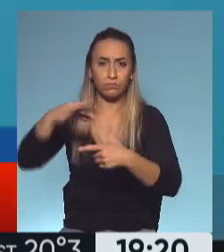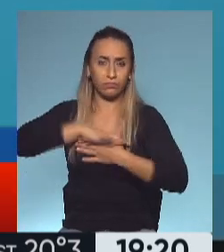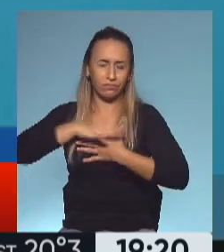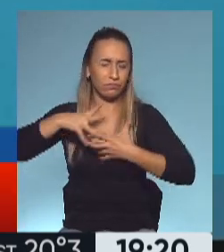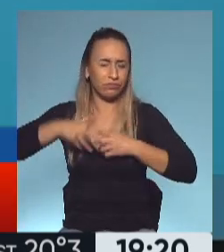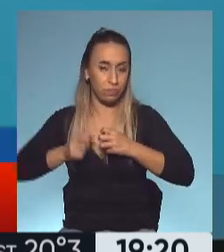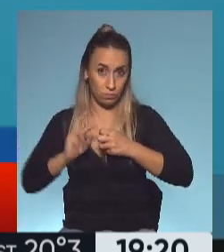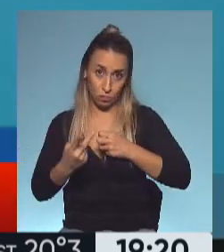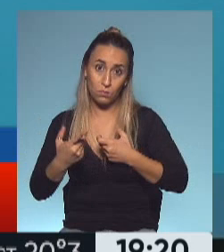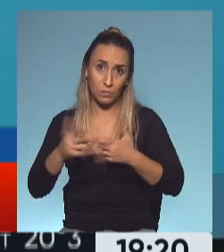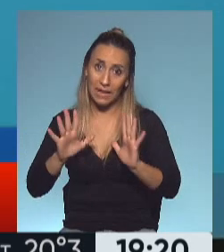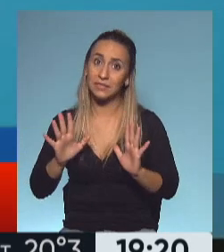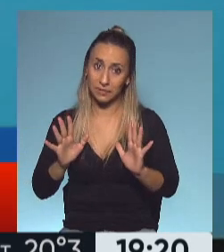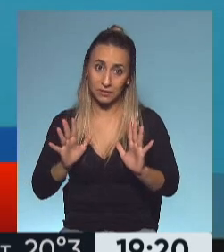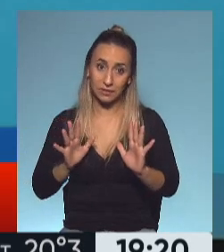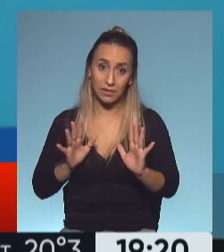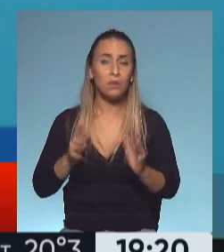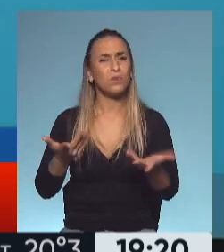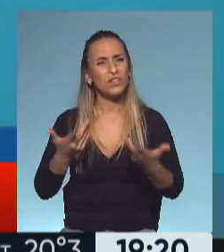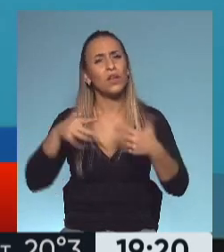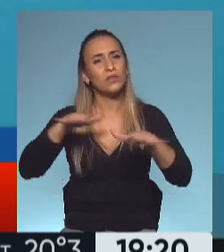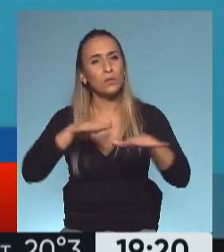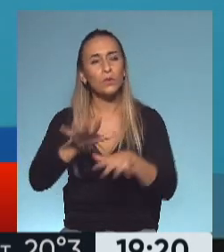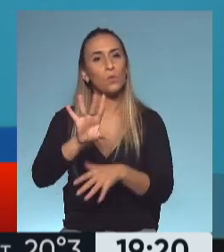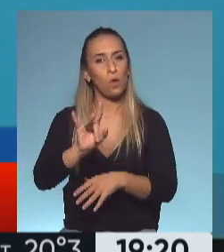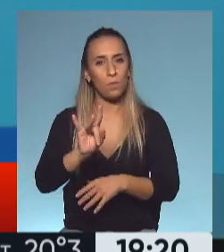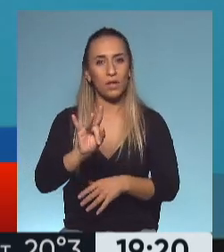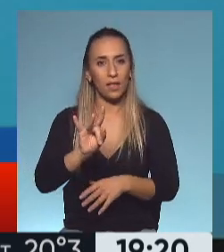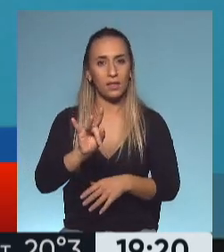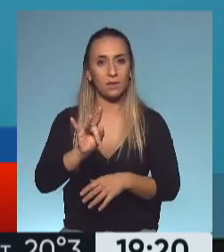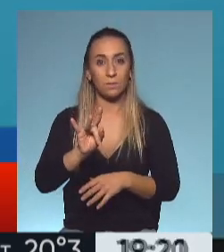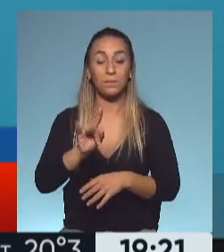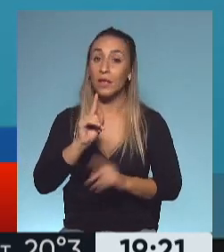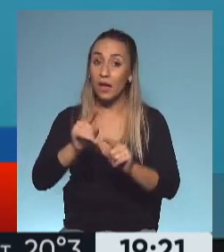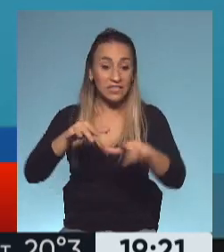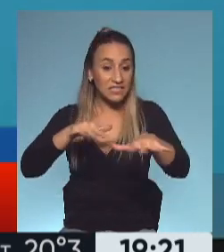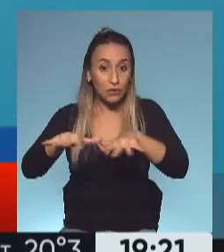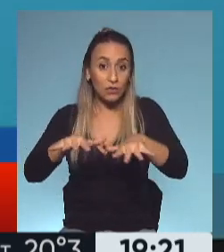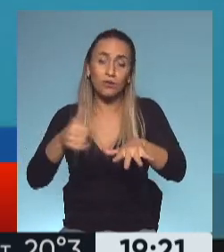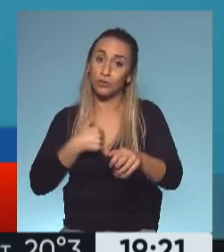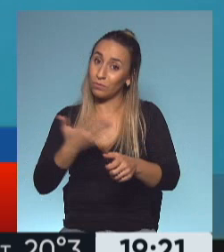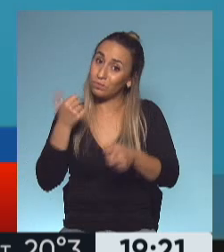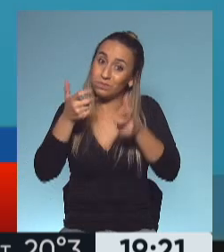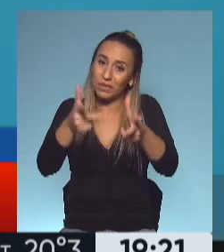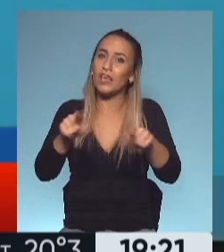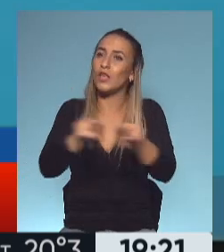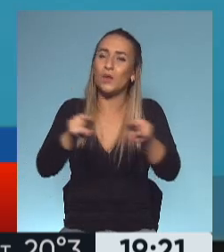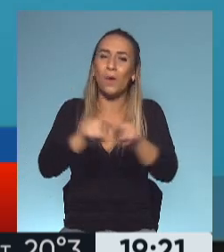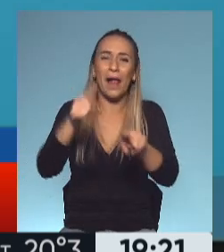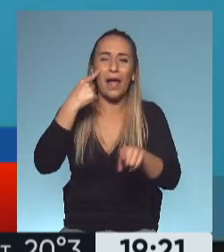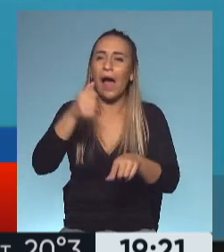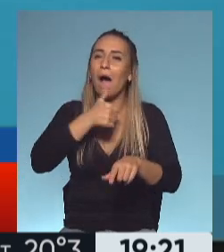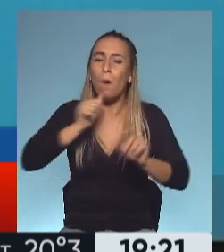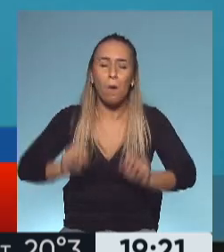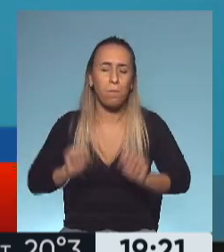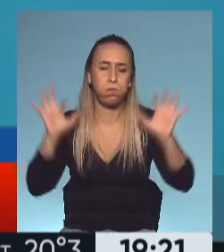que estamos ante una situación complicadísima. Esa situación que yo denominé tsunami,